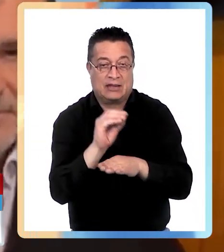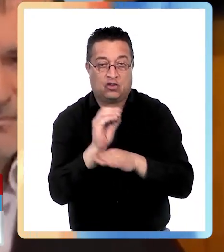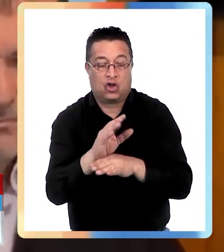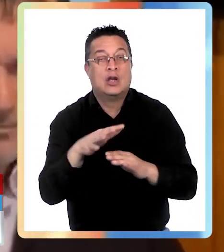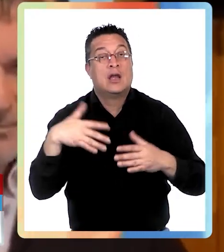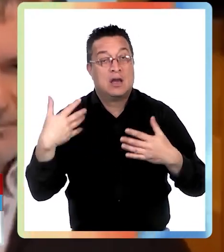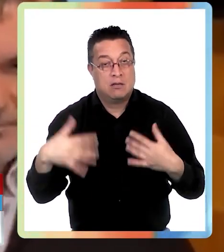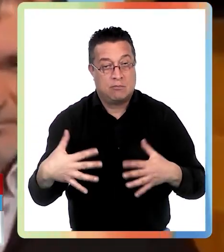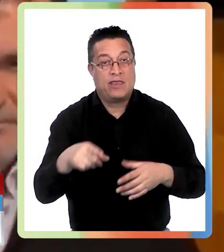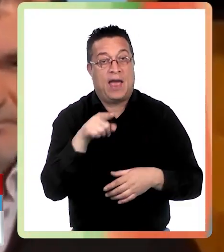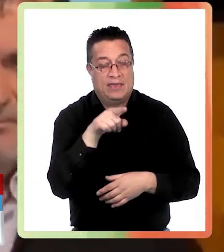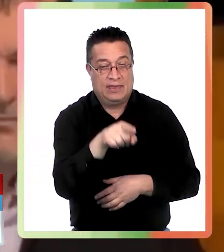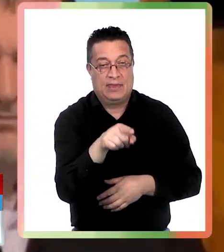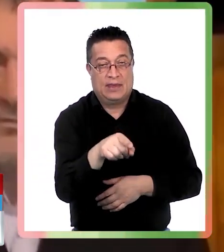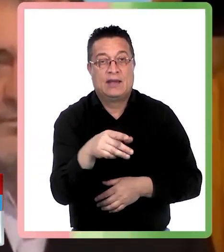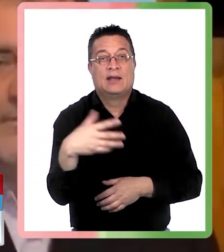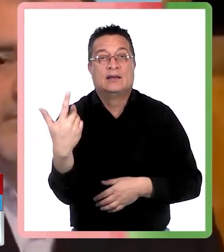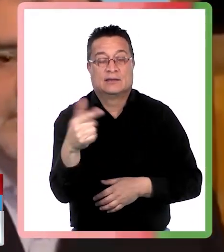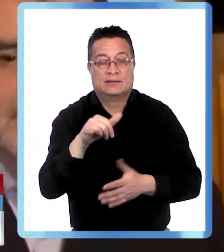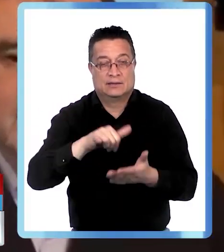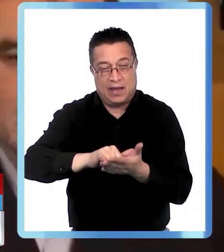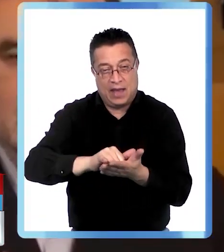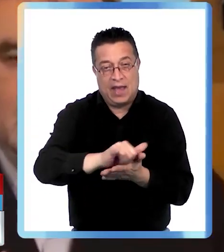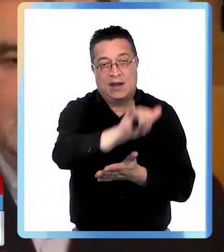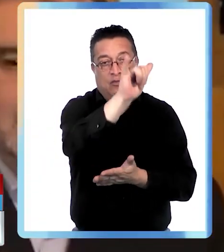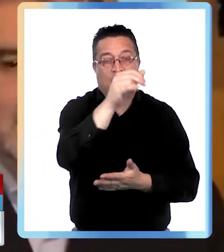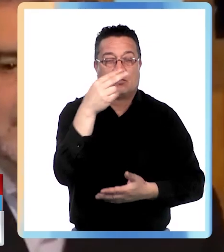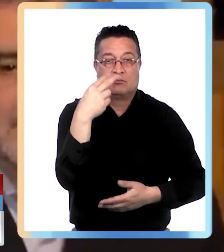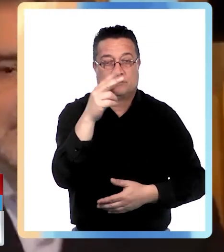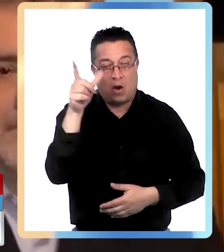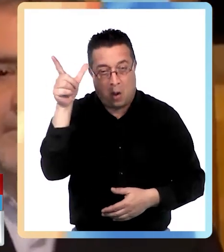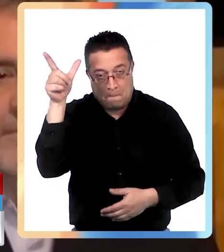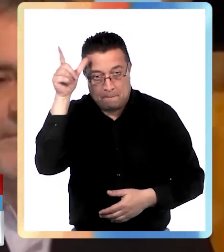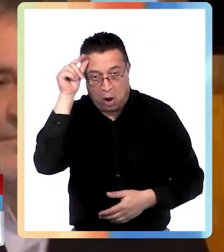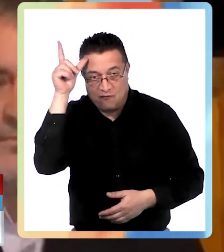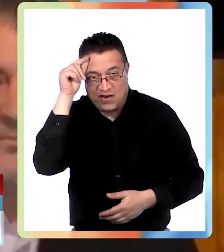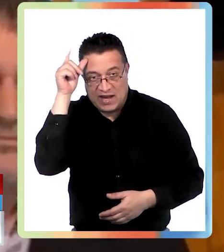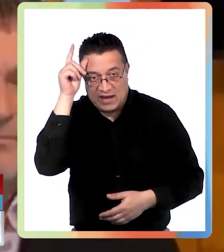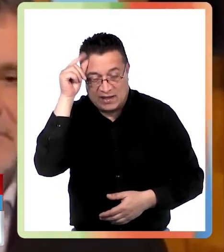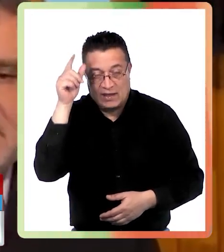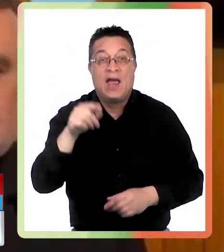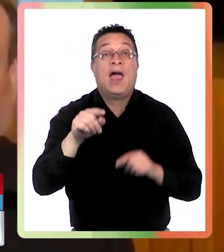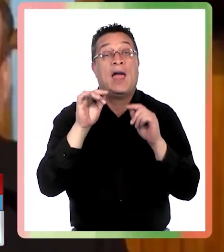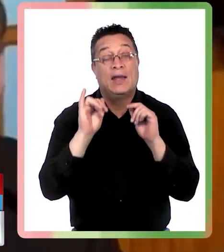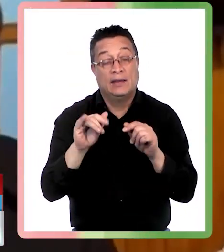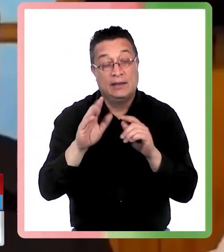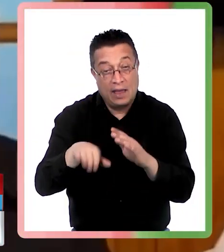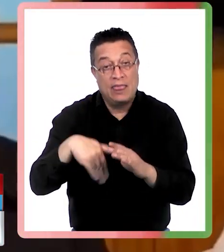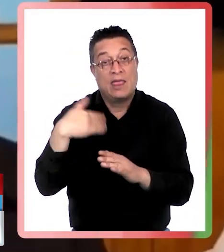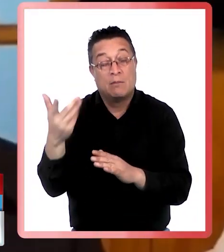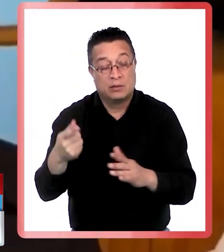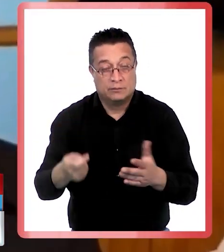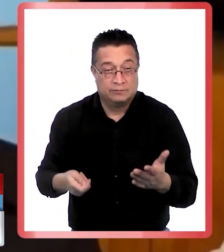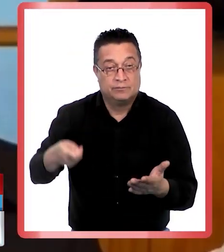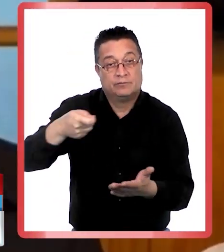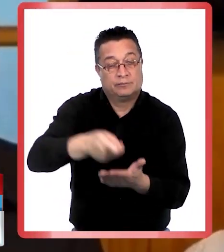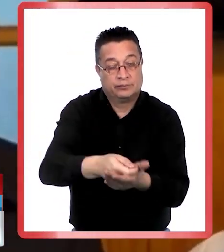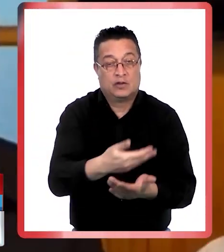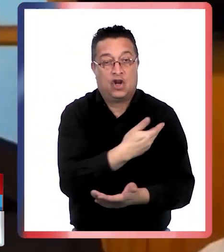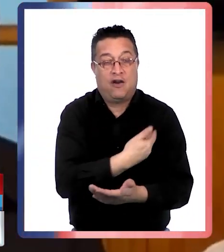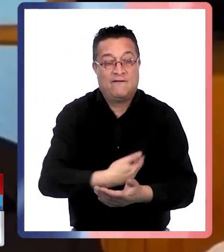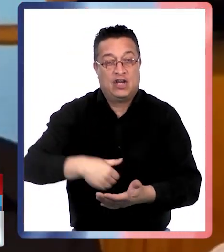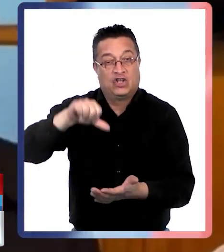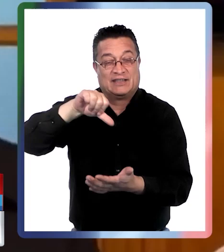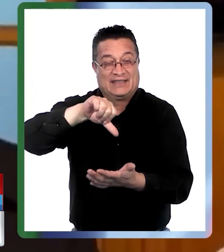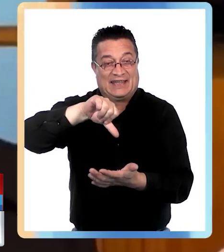mantención mayor básicamente de lo que es el aeropuerto de Porvenir y una inversión que posteriormente del gobierno